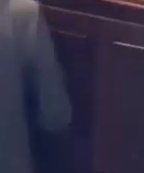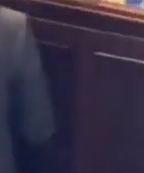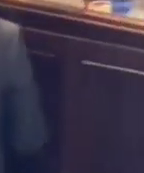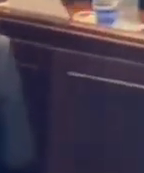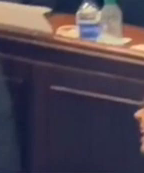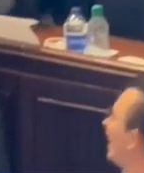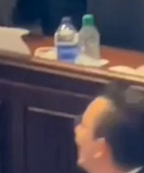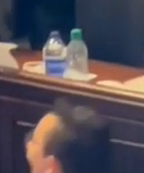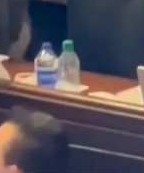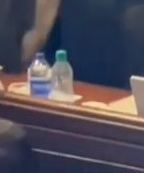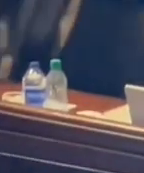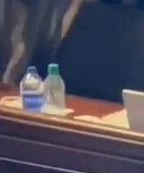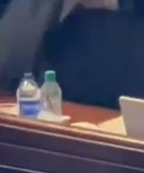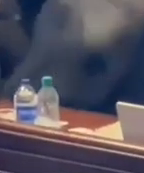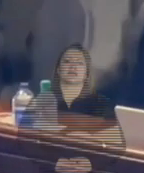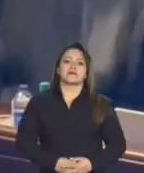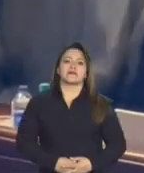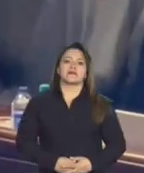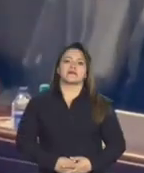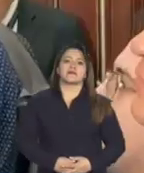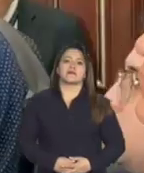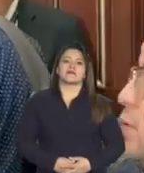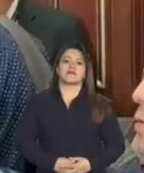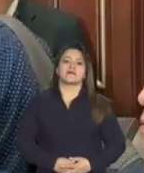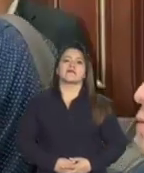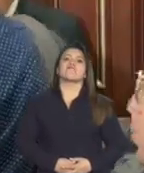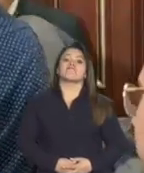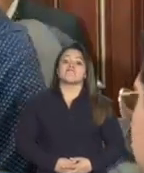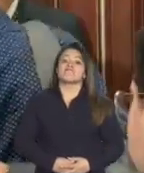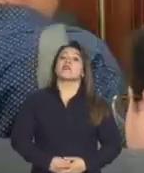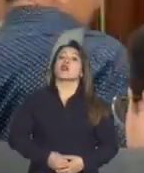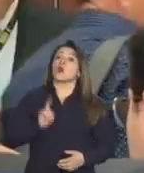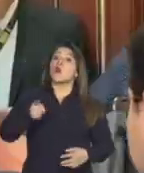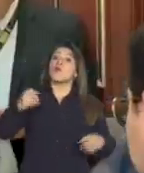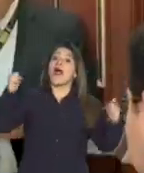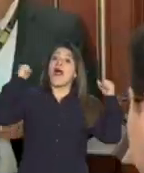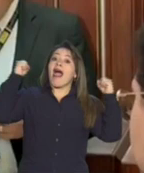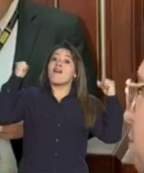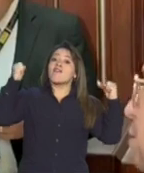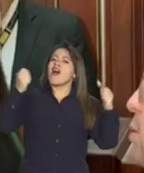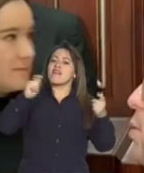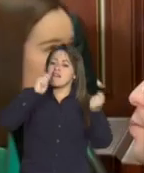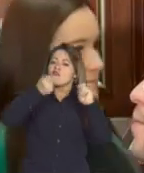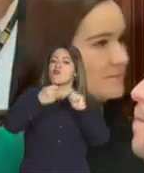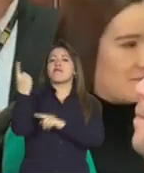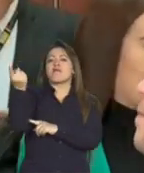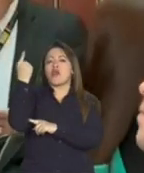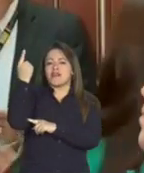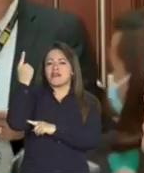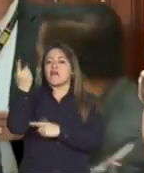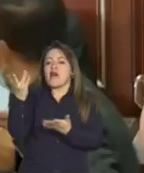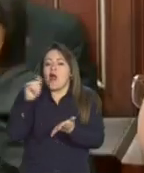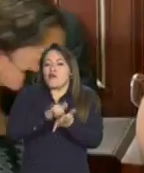nuevo en la ponencia. Error que fue notorio. El afán del Gobierno Nacional con la reforma política hizo que trajeran